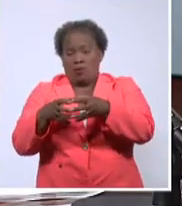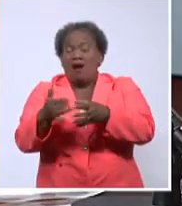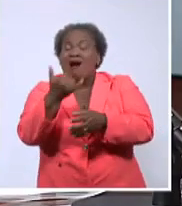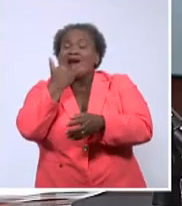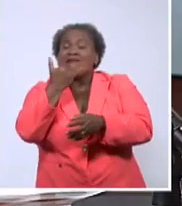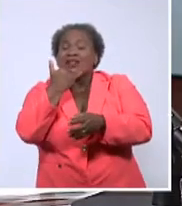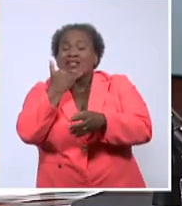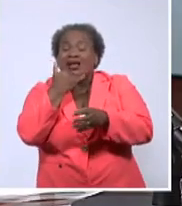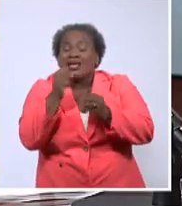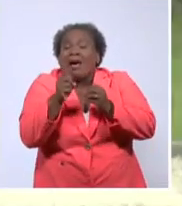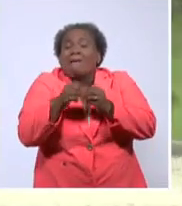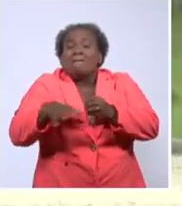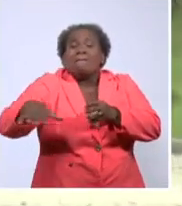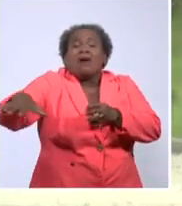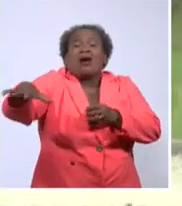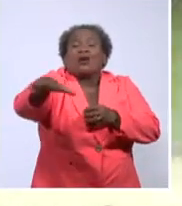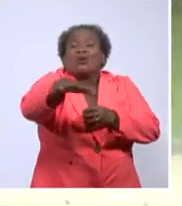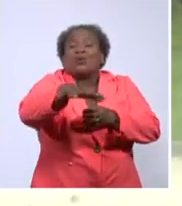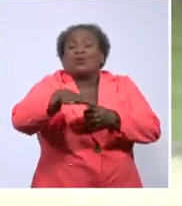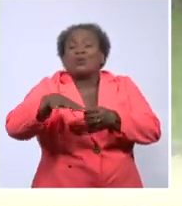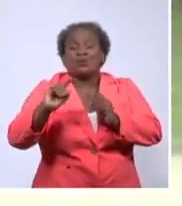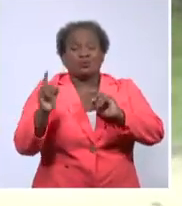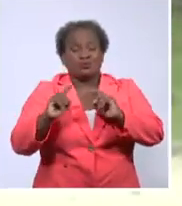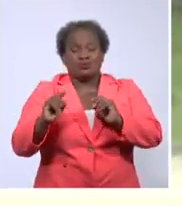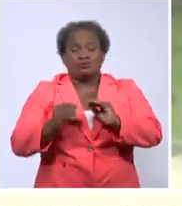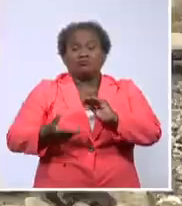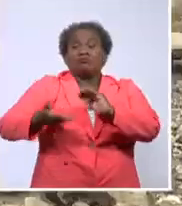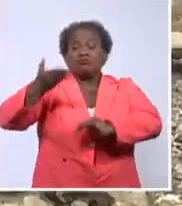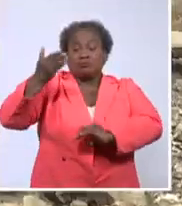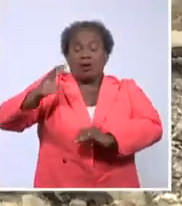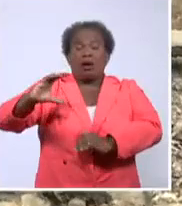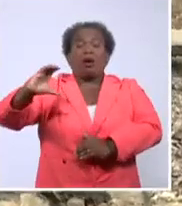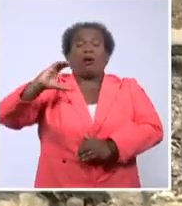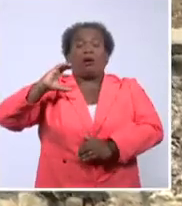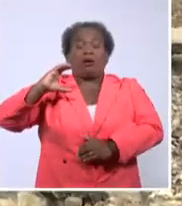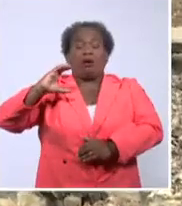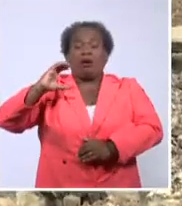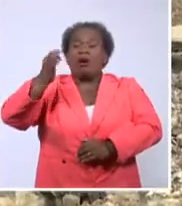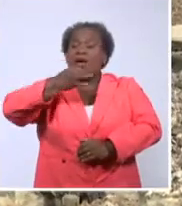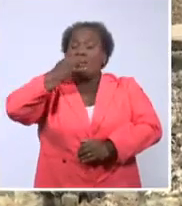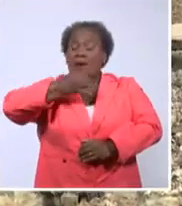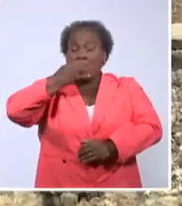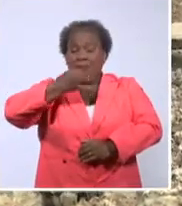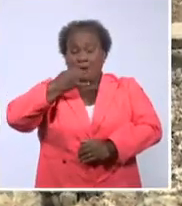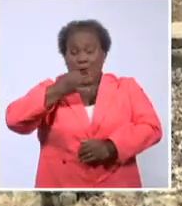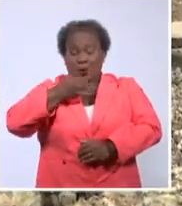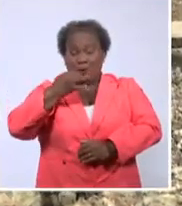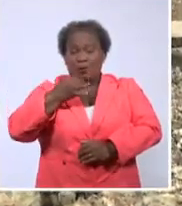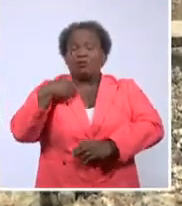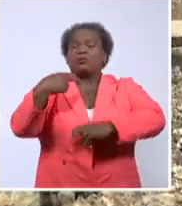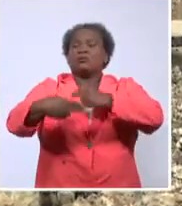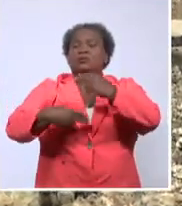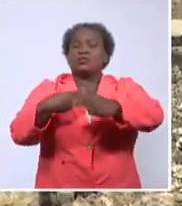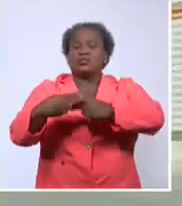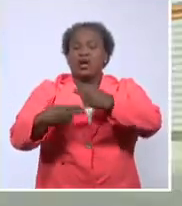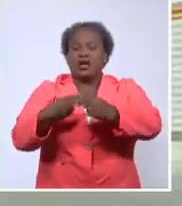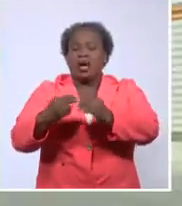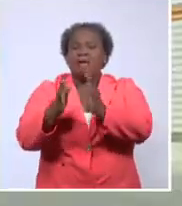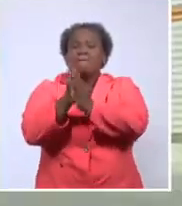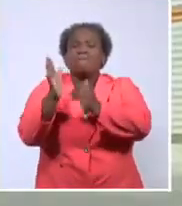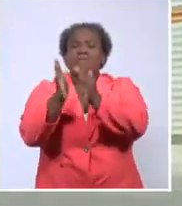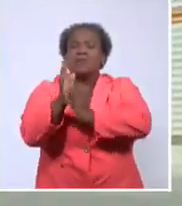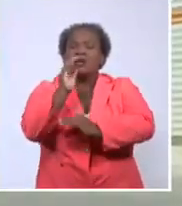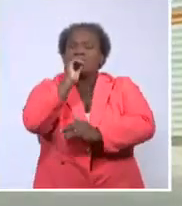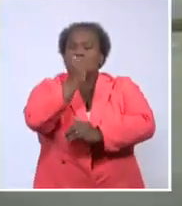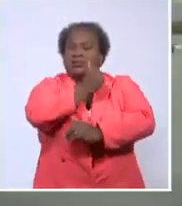afectaría al resto. El incremento salarial, precisó el miembro del Buró Político, se realizará sobre el mes de diciembre